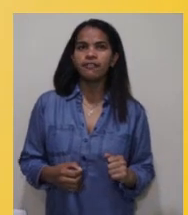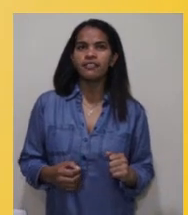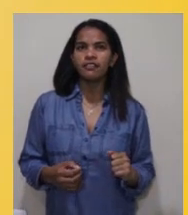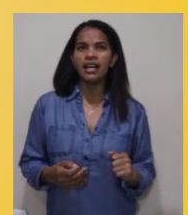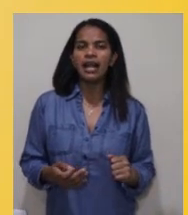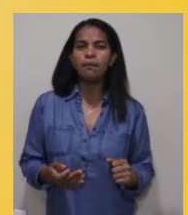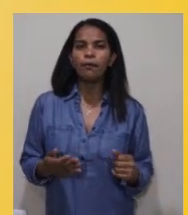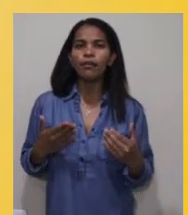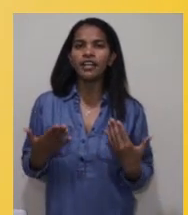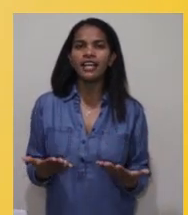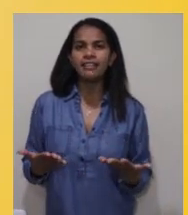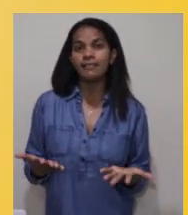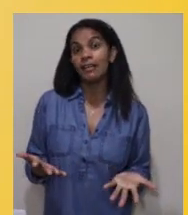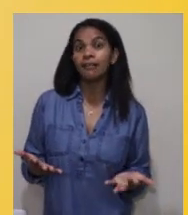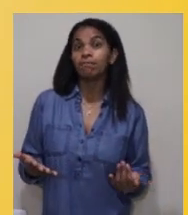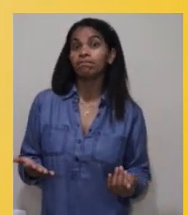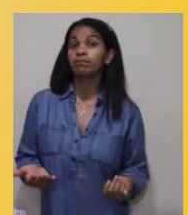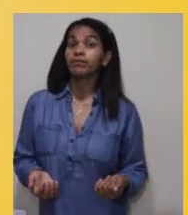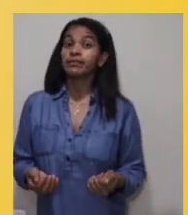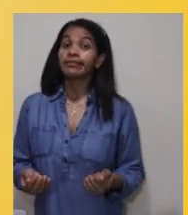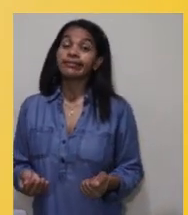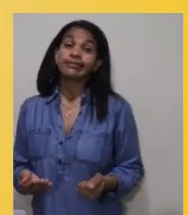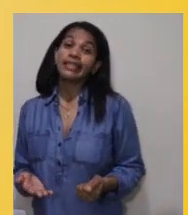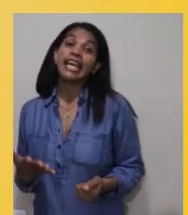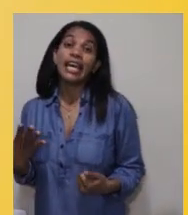vida profesional podría ser